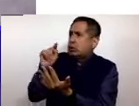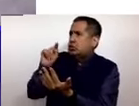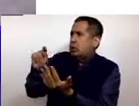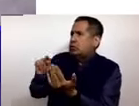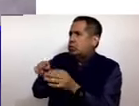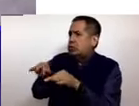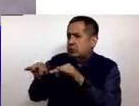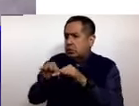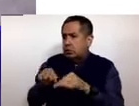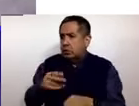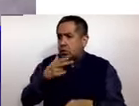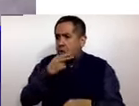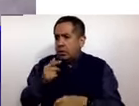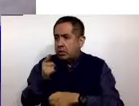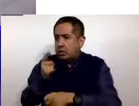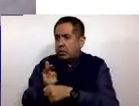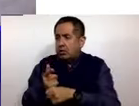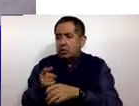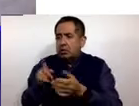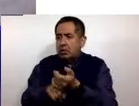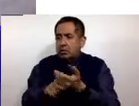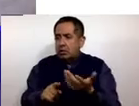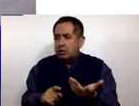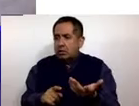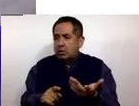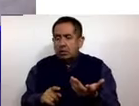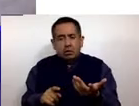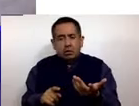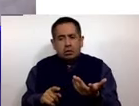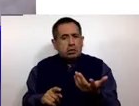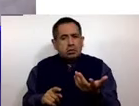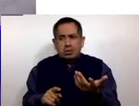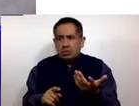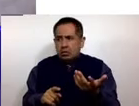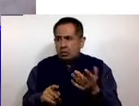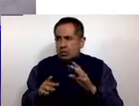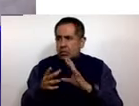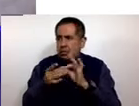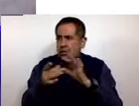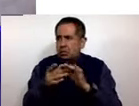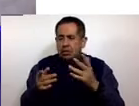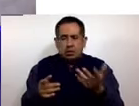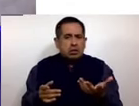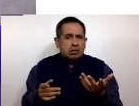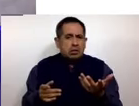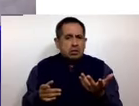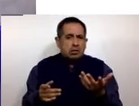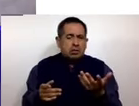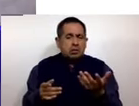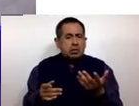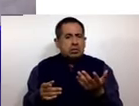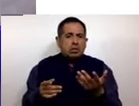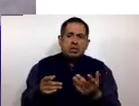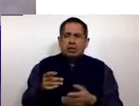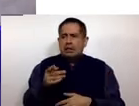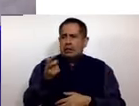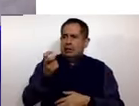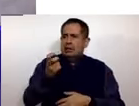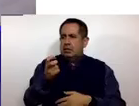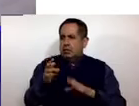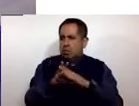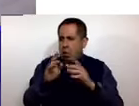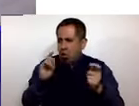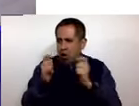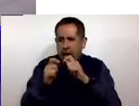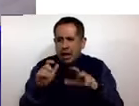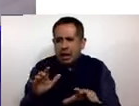están dando cuenta que existe y que es pesado. Ese podría ser, como tú dices, no nos va a llevar a un cambio estructural, porque